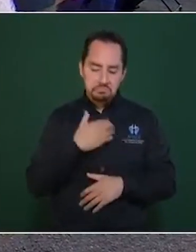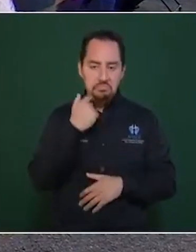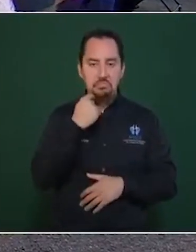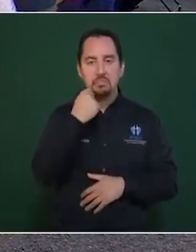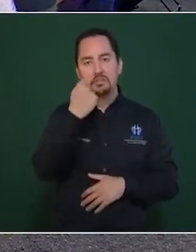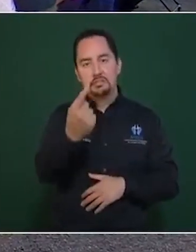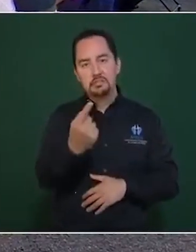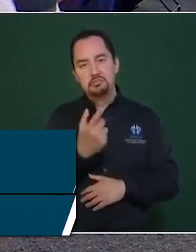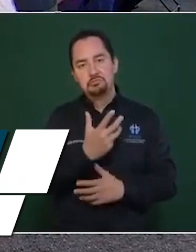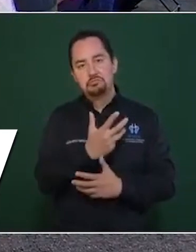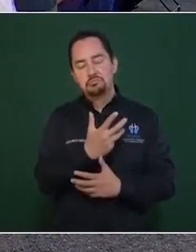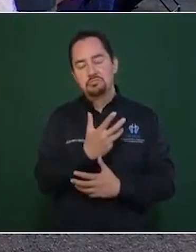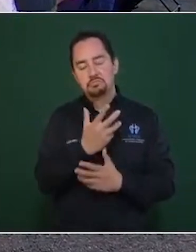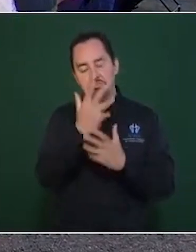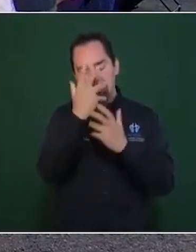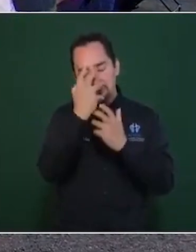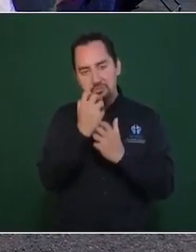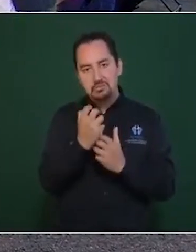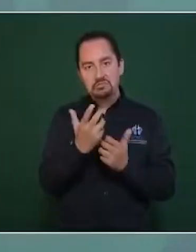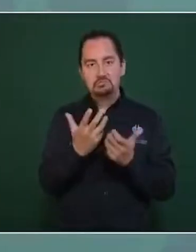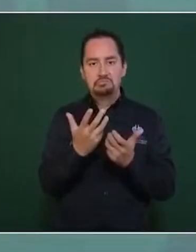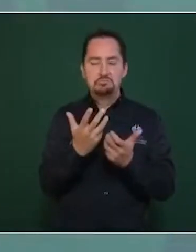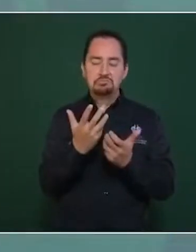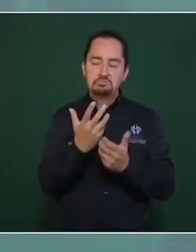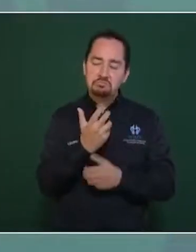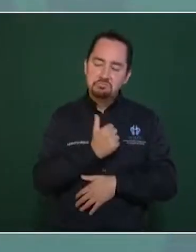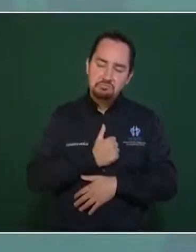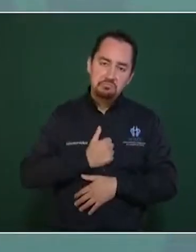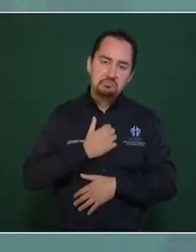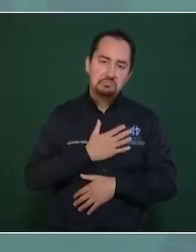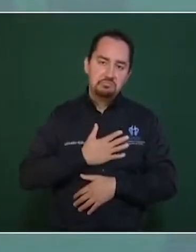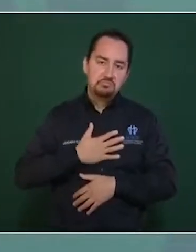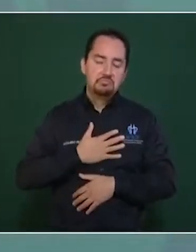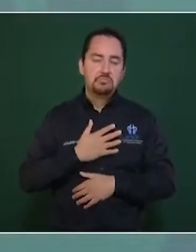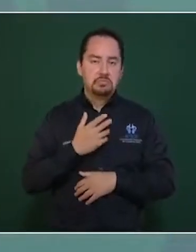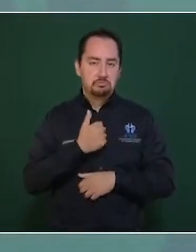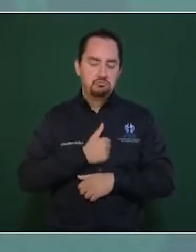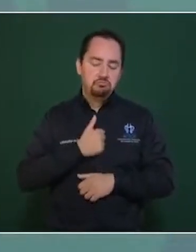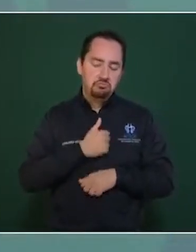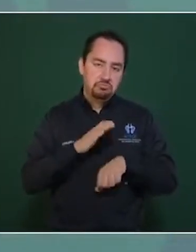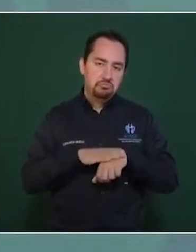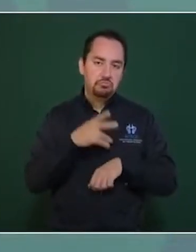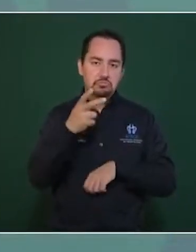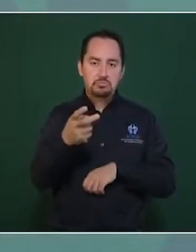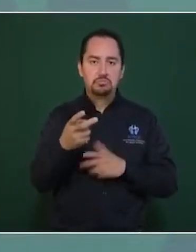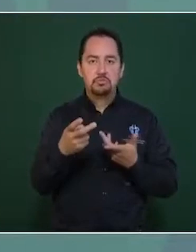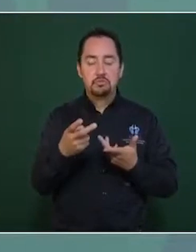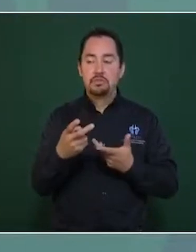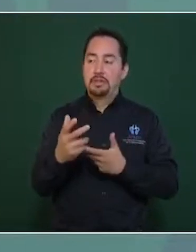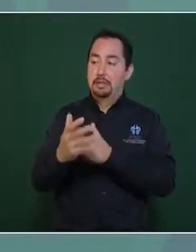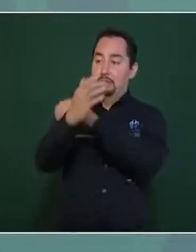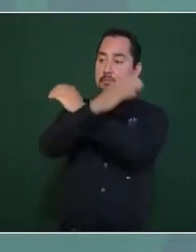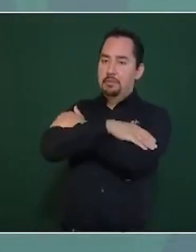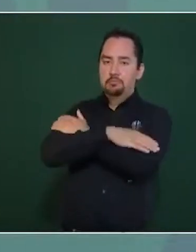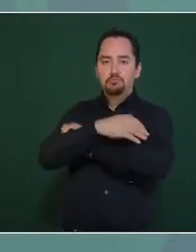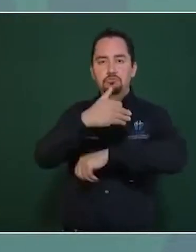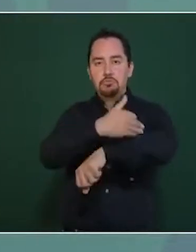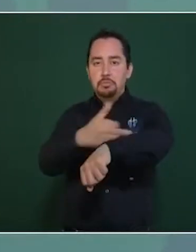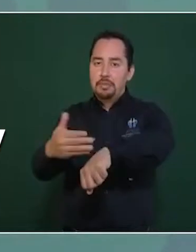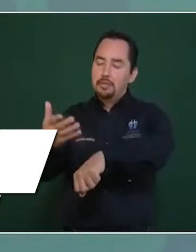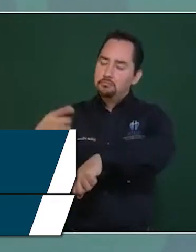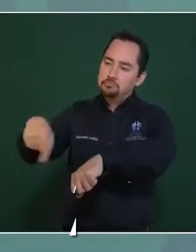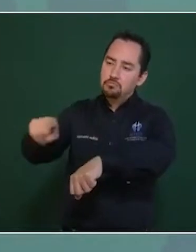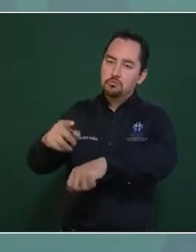los familiares de los que perdieron la vida en este accidente. Eso es lo